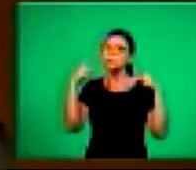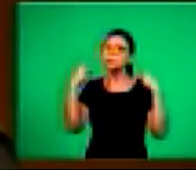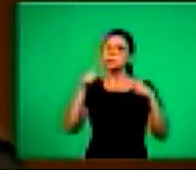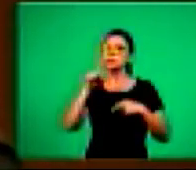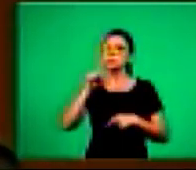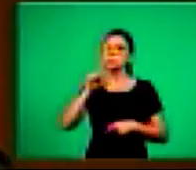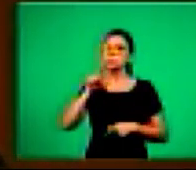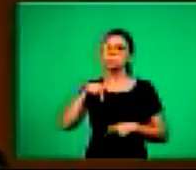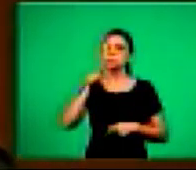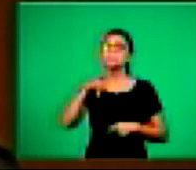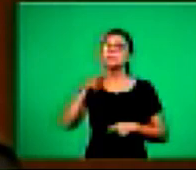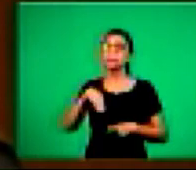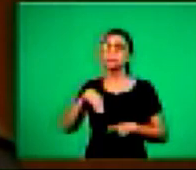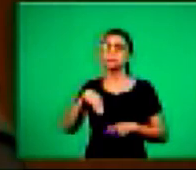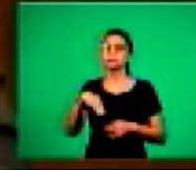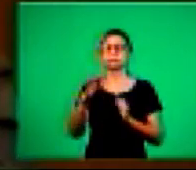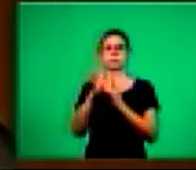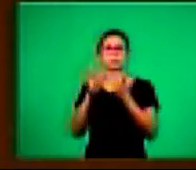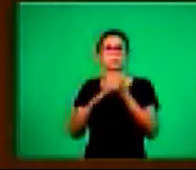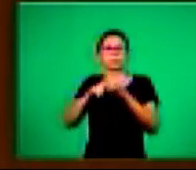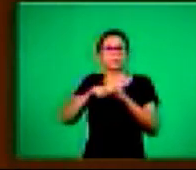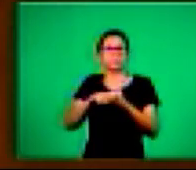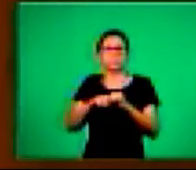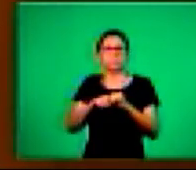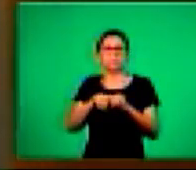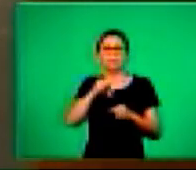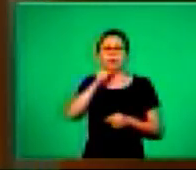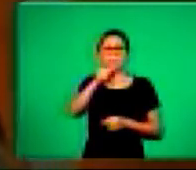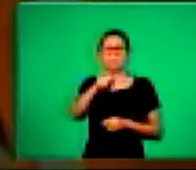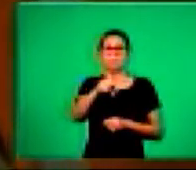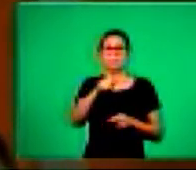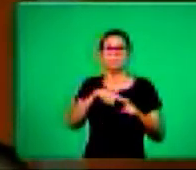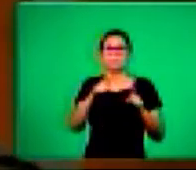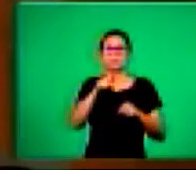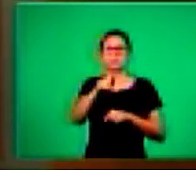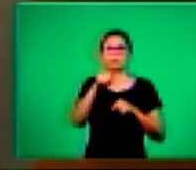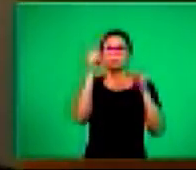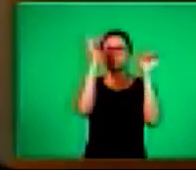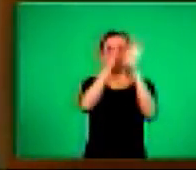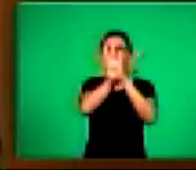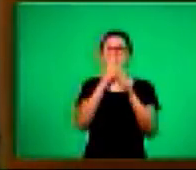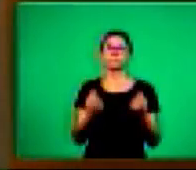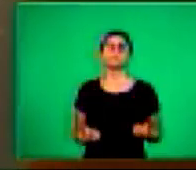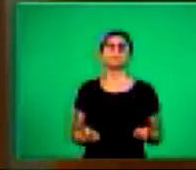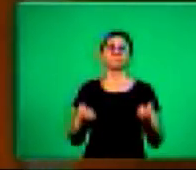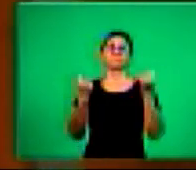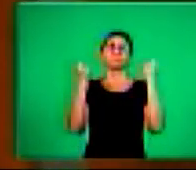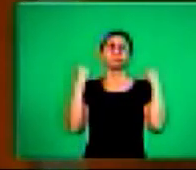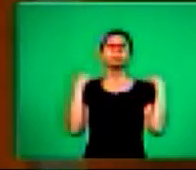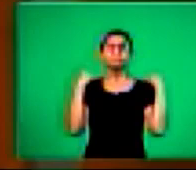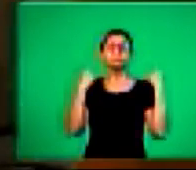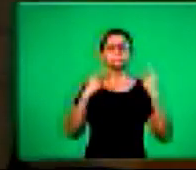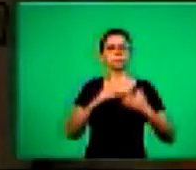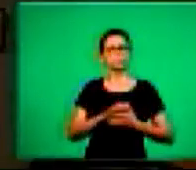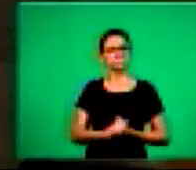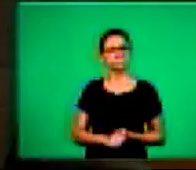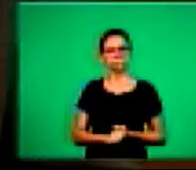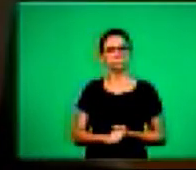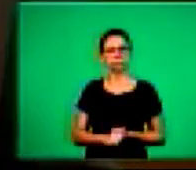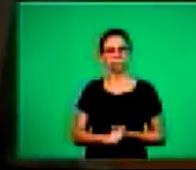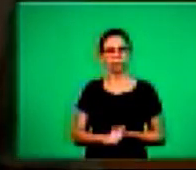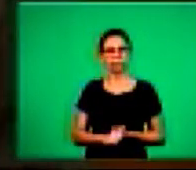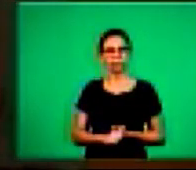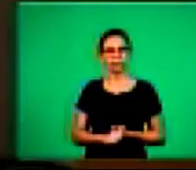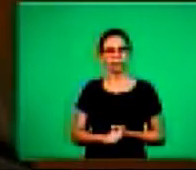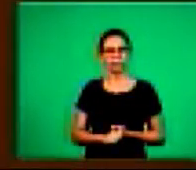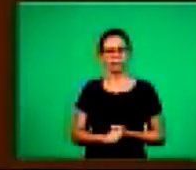y nos estamos preparando salida al encuentro hay un resto vamos a dejar para después